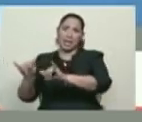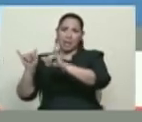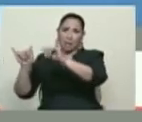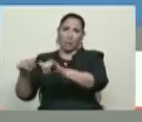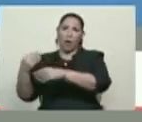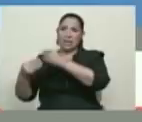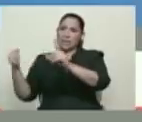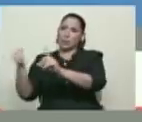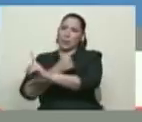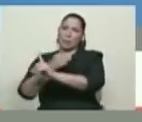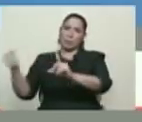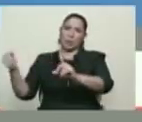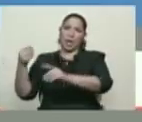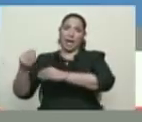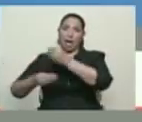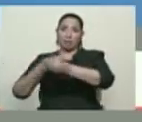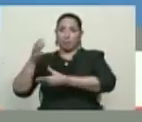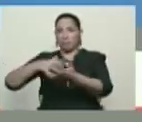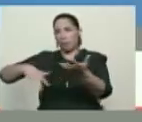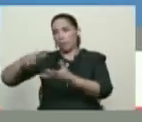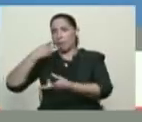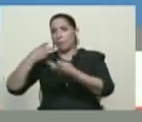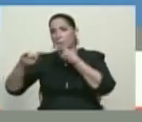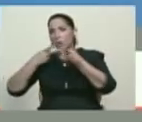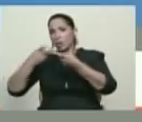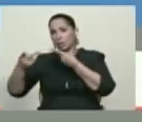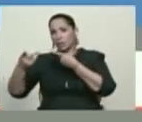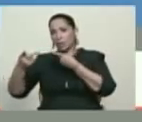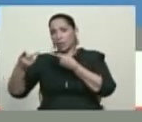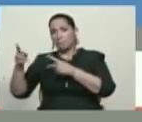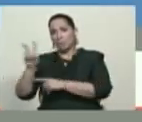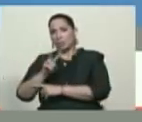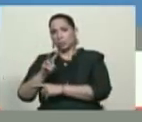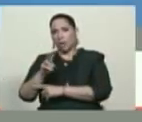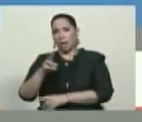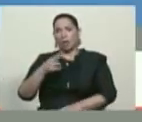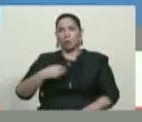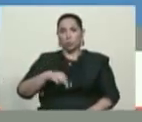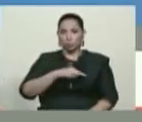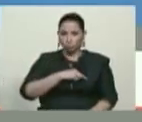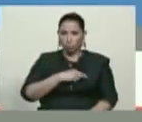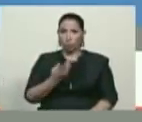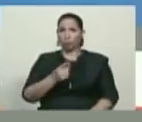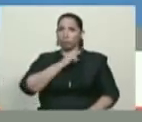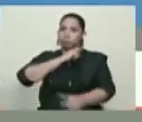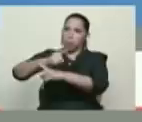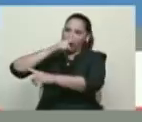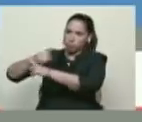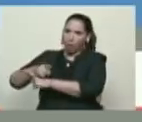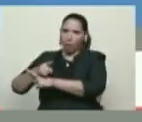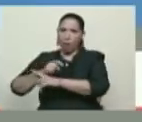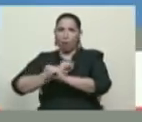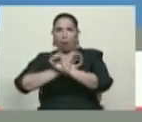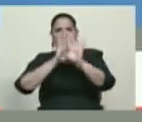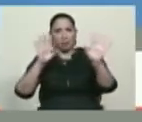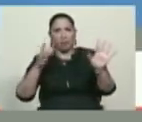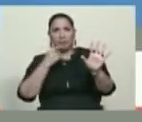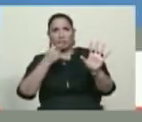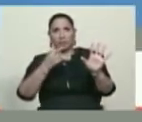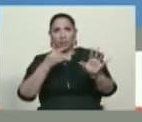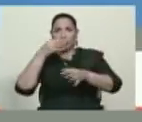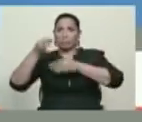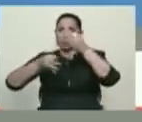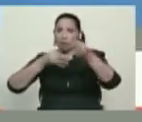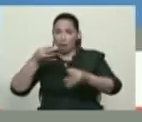generar una situación política en Venezuela. Lo hemos denunciado con mucha claridad, partiendo de